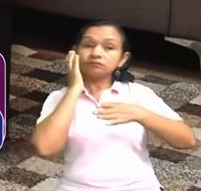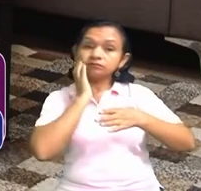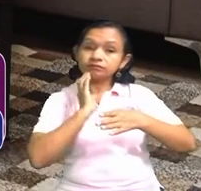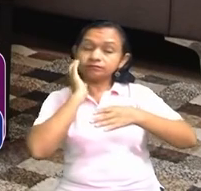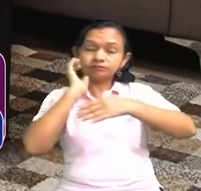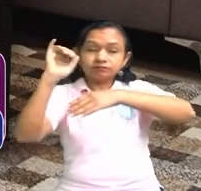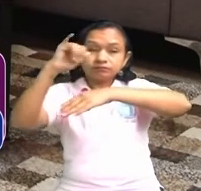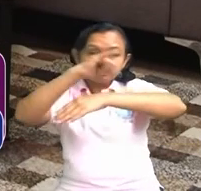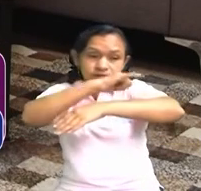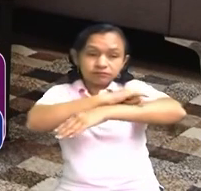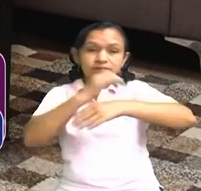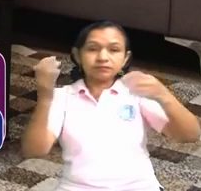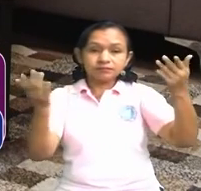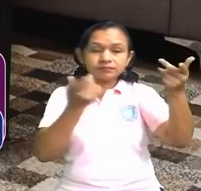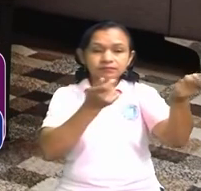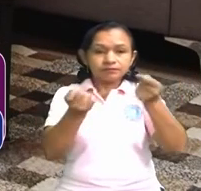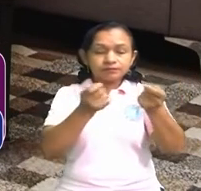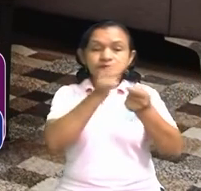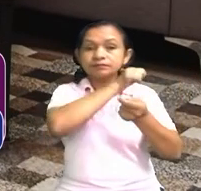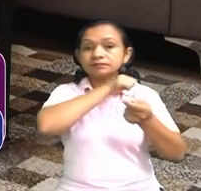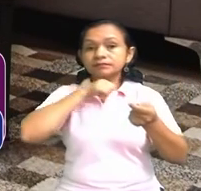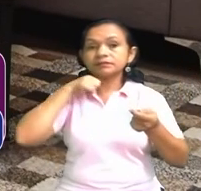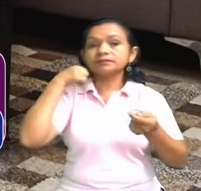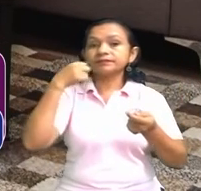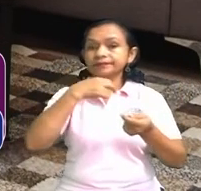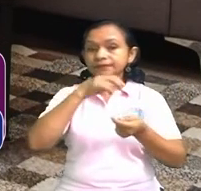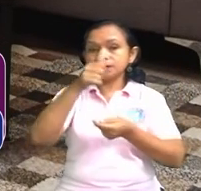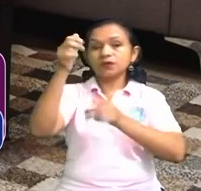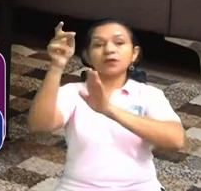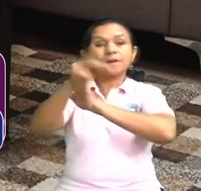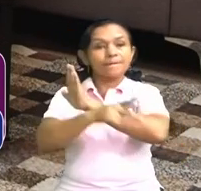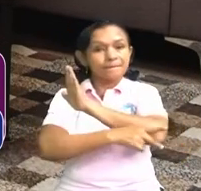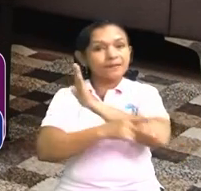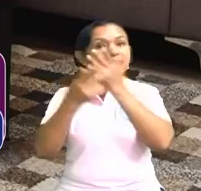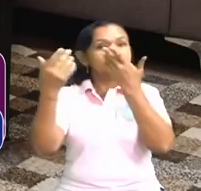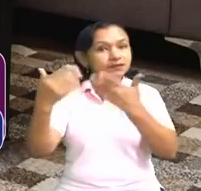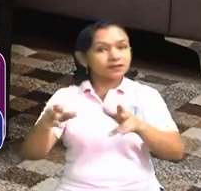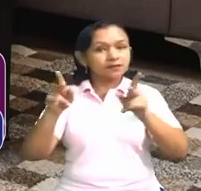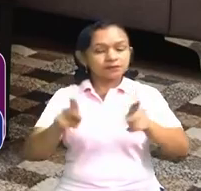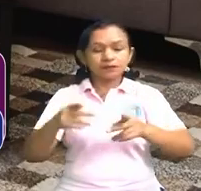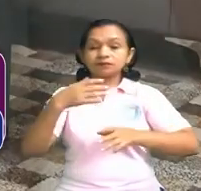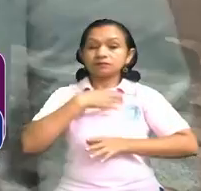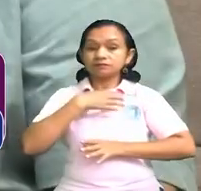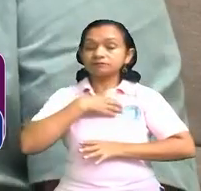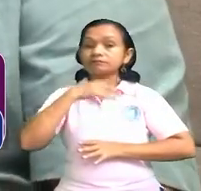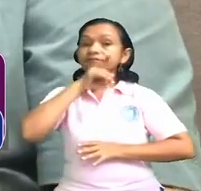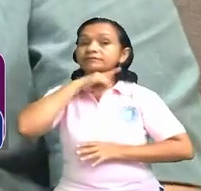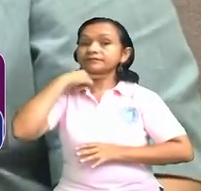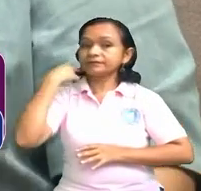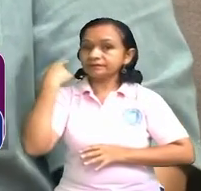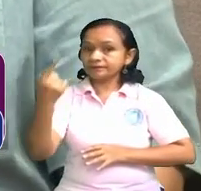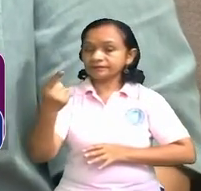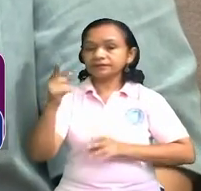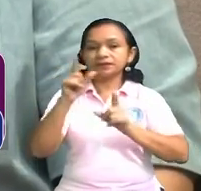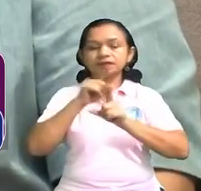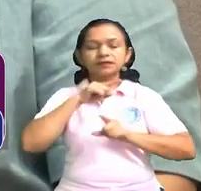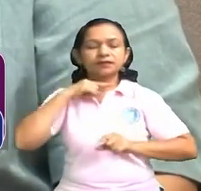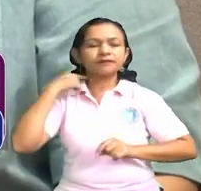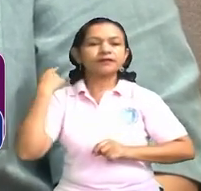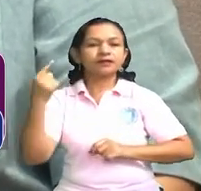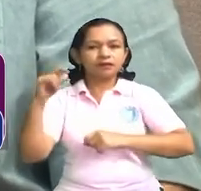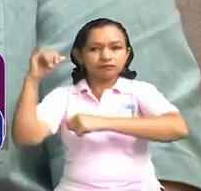Fueron certificados con exámenes hechos en el exterior con fuego vivo y en escenarios